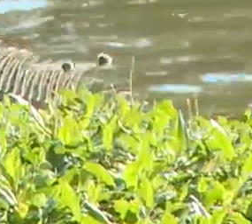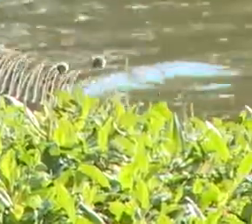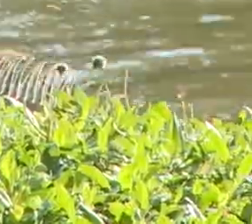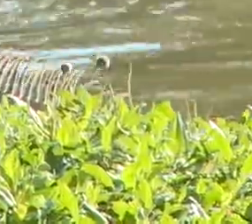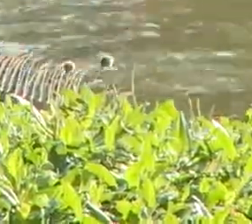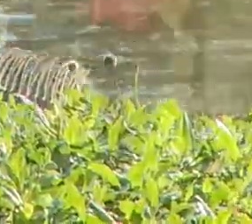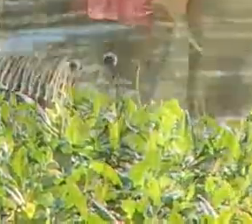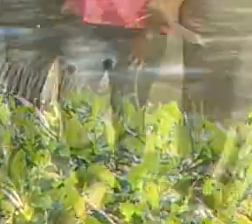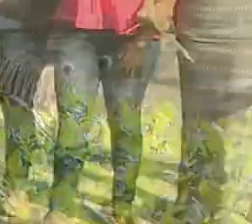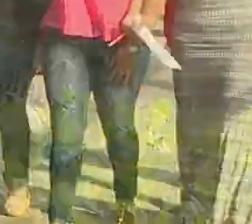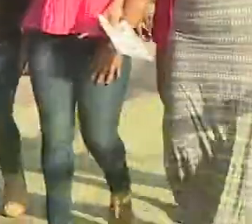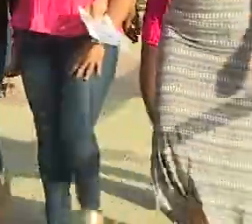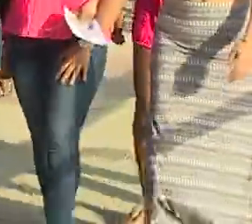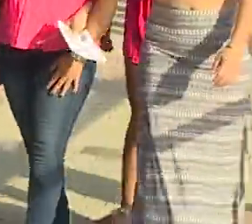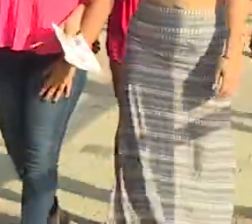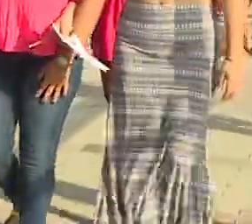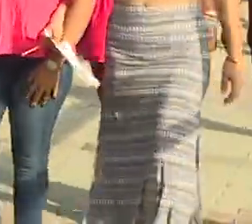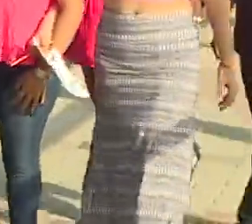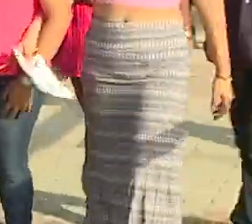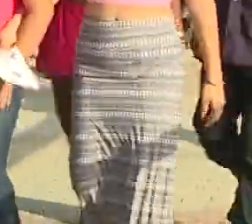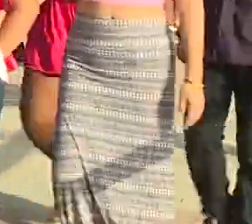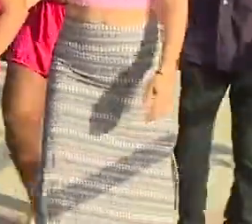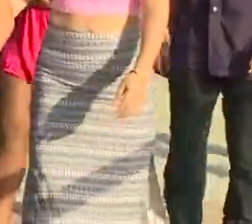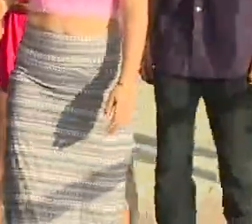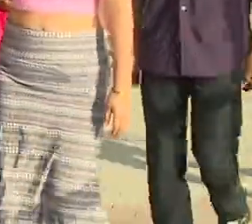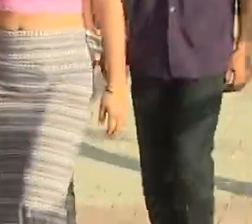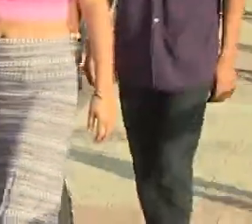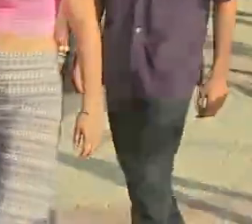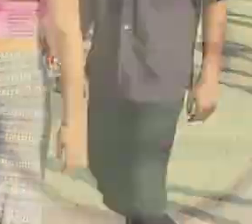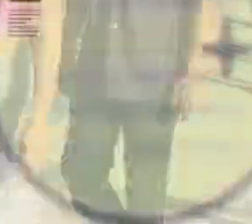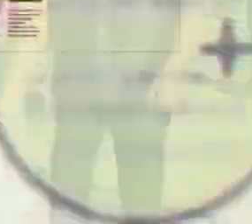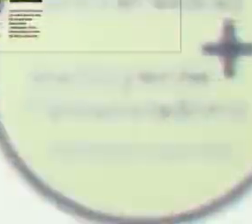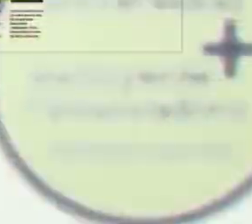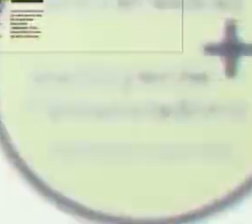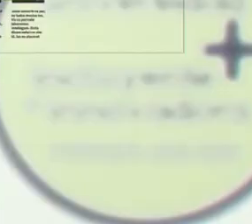Por una universidad más incluyente e innovadora.